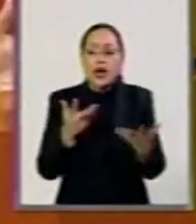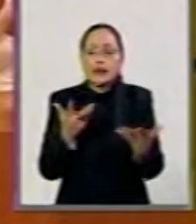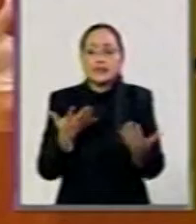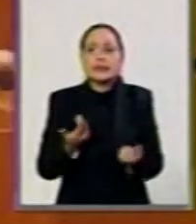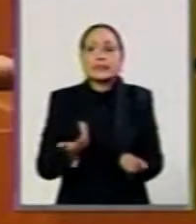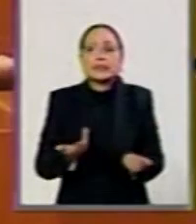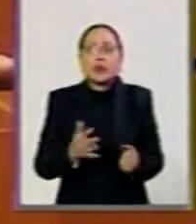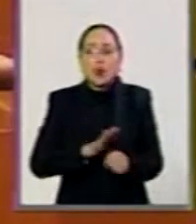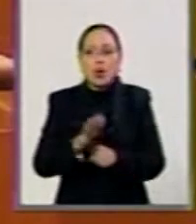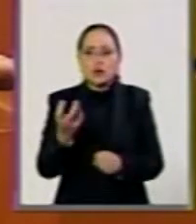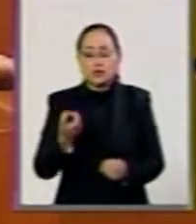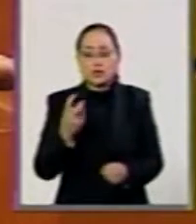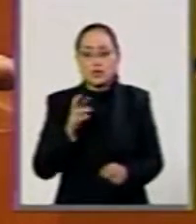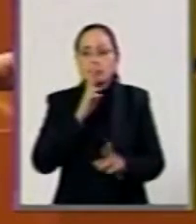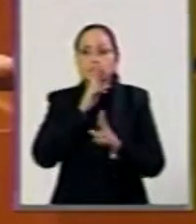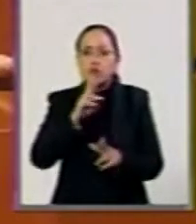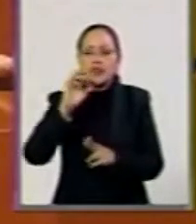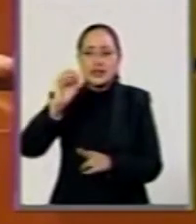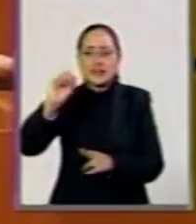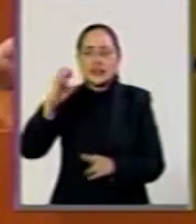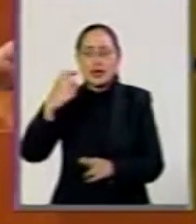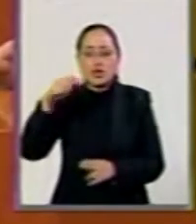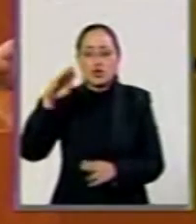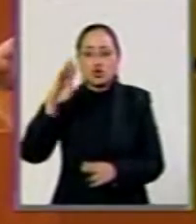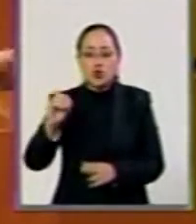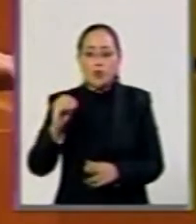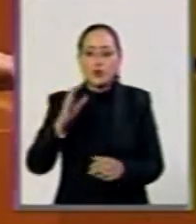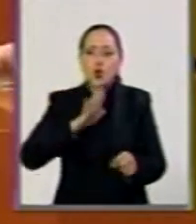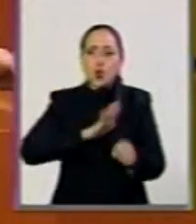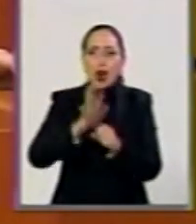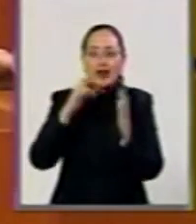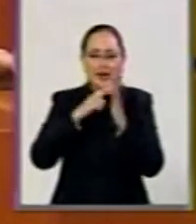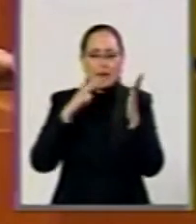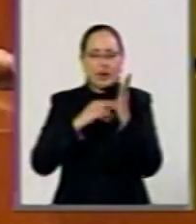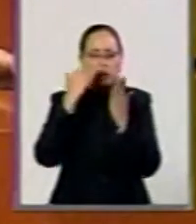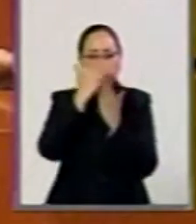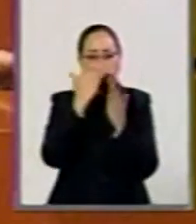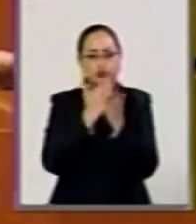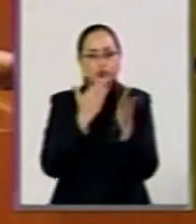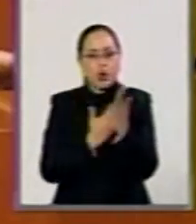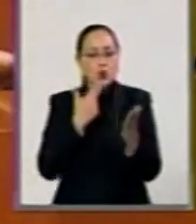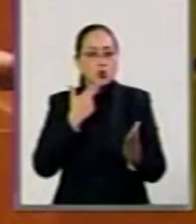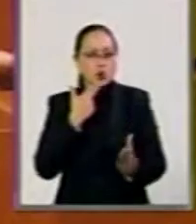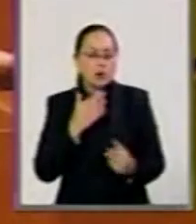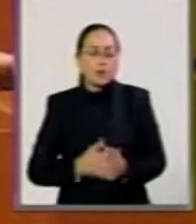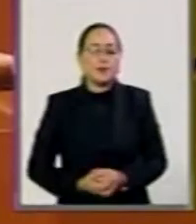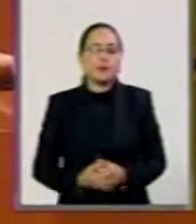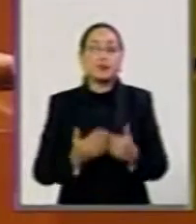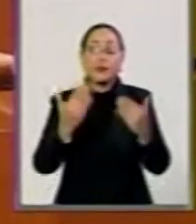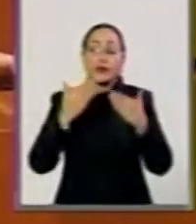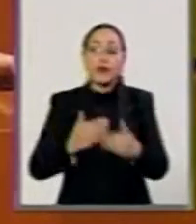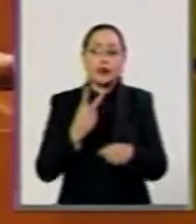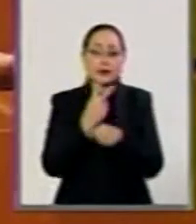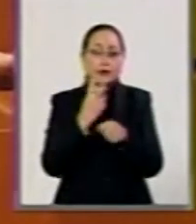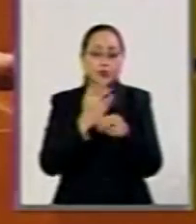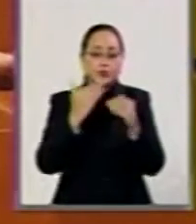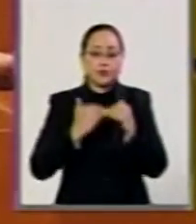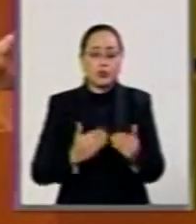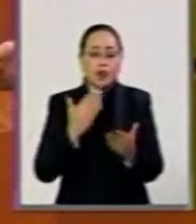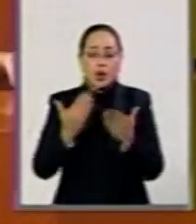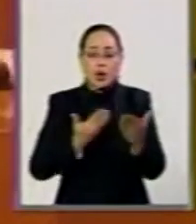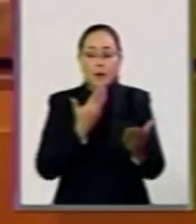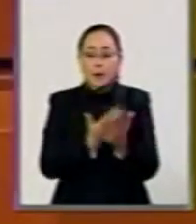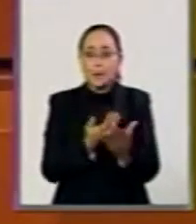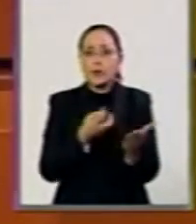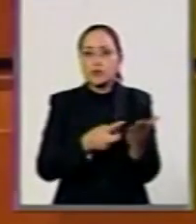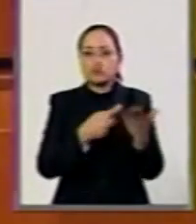esperar la respuesta de Gobernación respecto a qué criterios utilizó. En segundo lugar, el otro dictamen, es